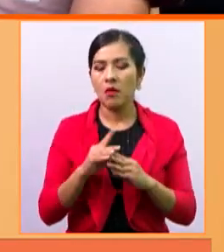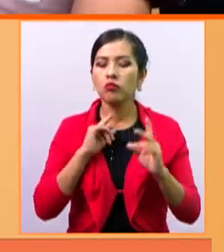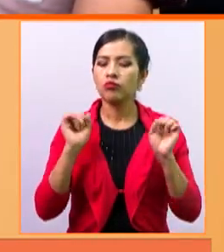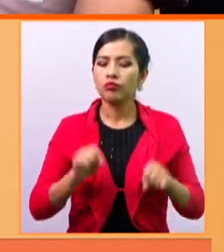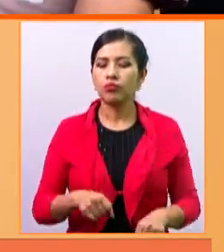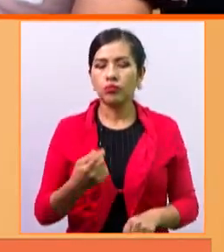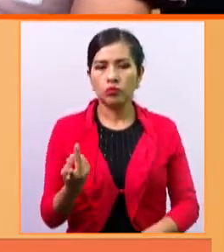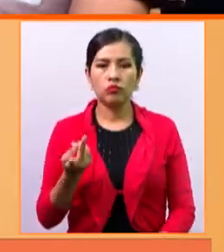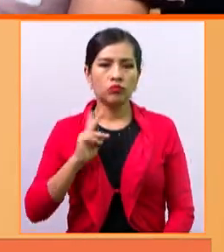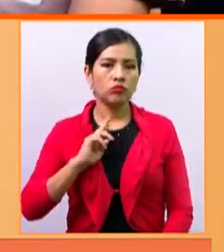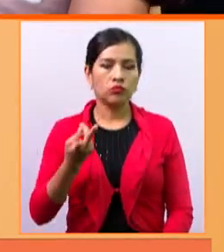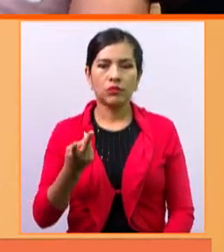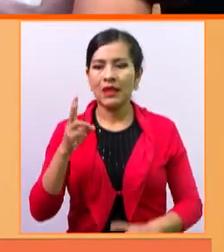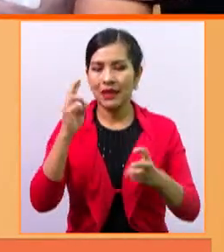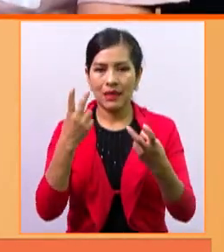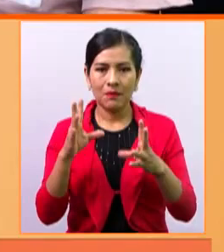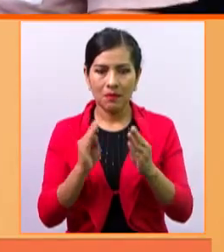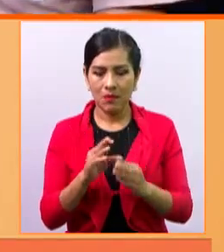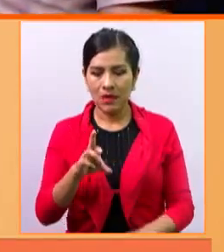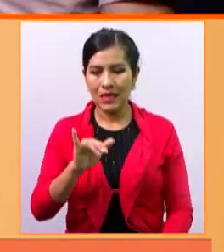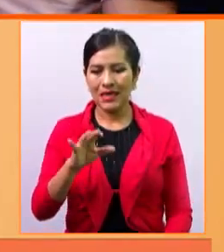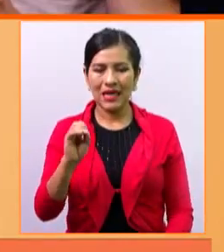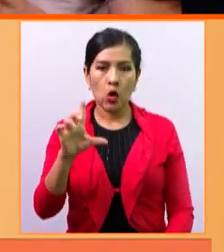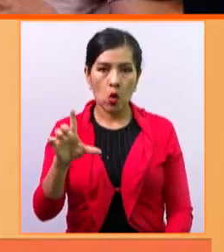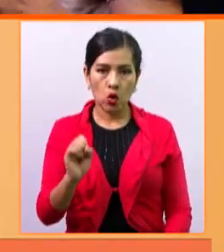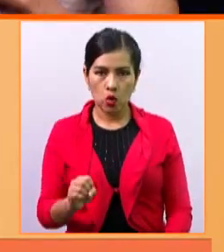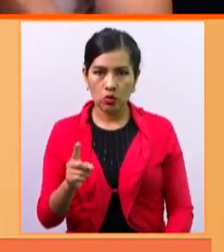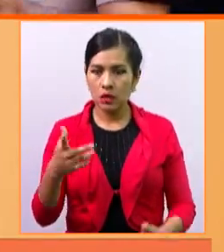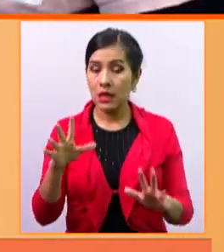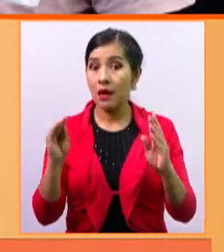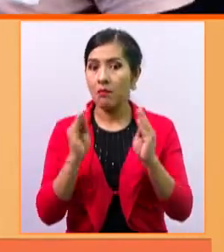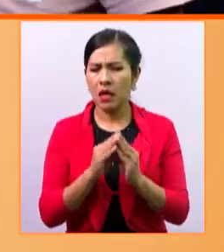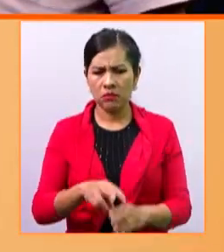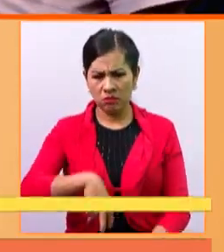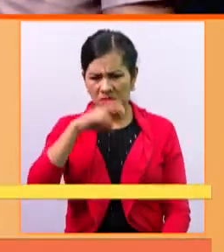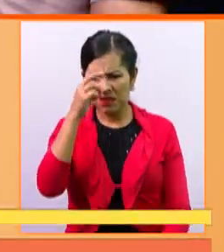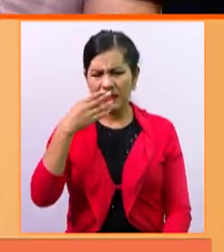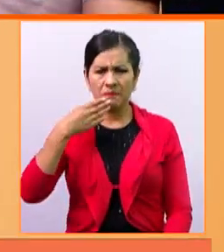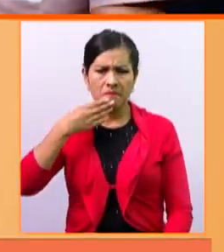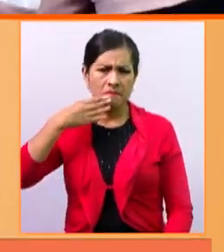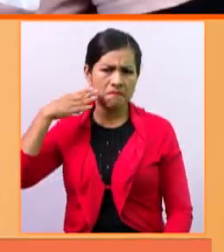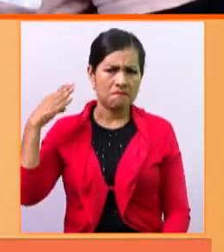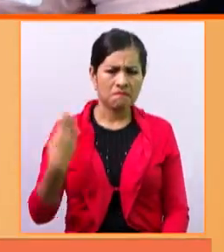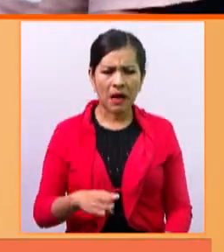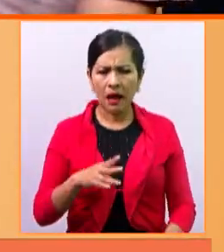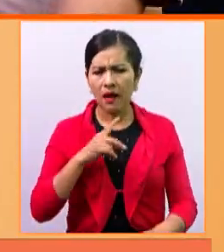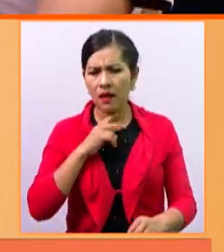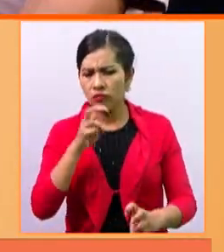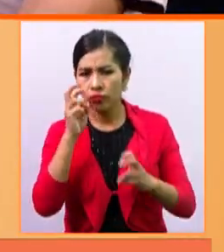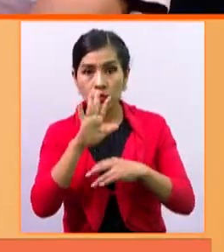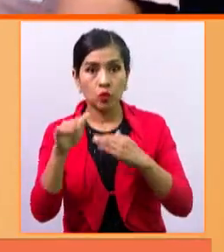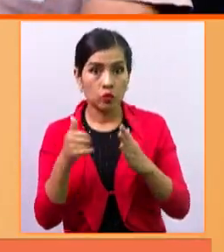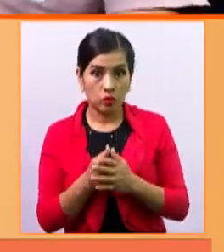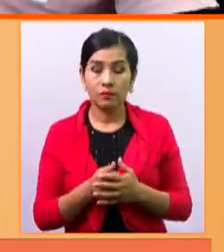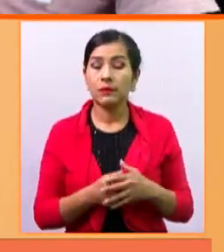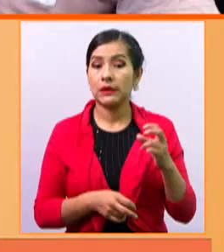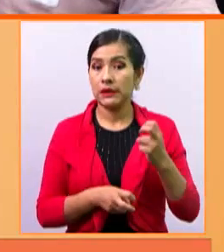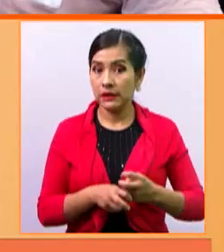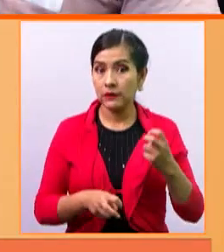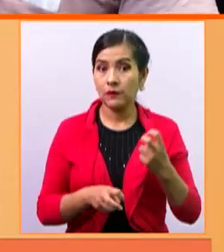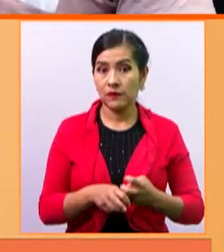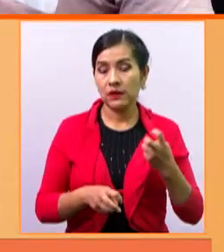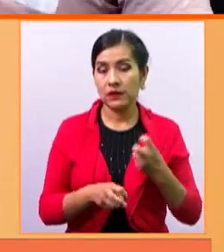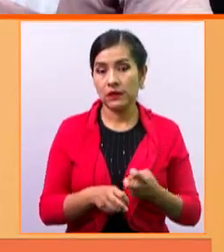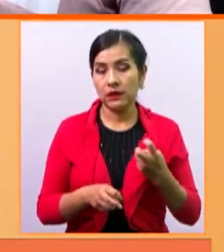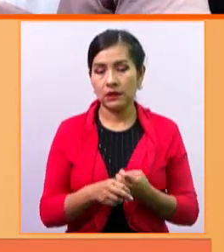¿no? Y el papel del criollo, ¿no? El más déspota del cortometraje. Que también es complicado, ¿no?